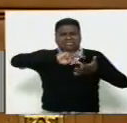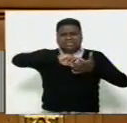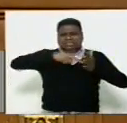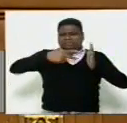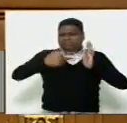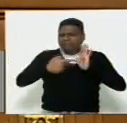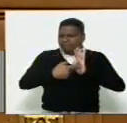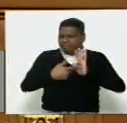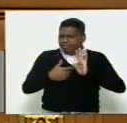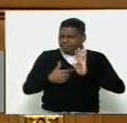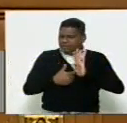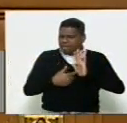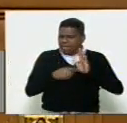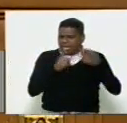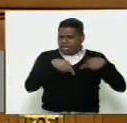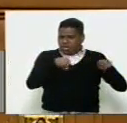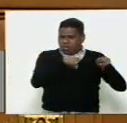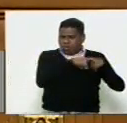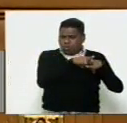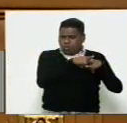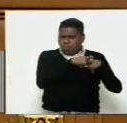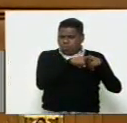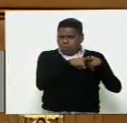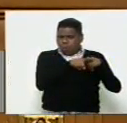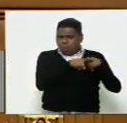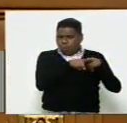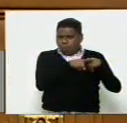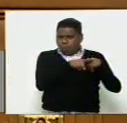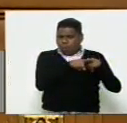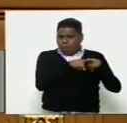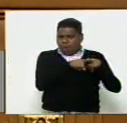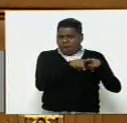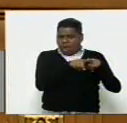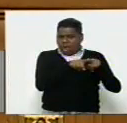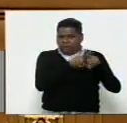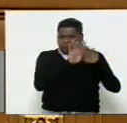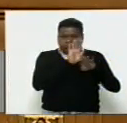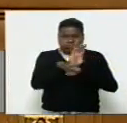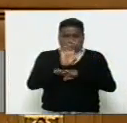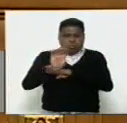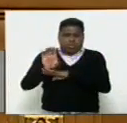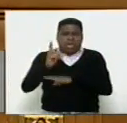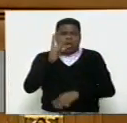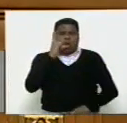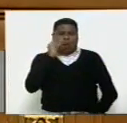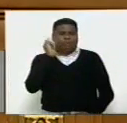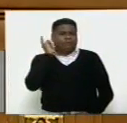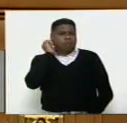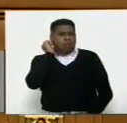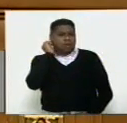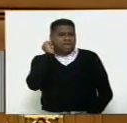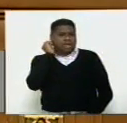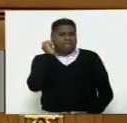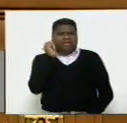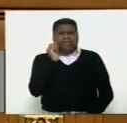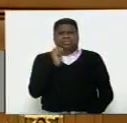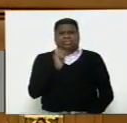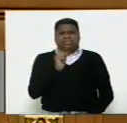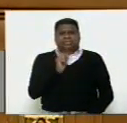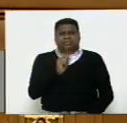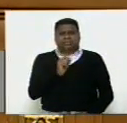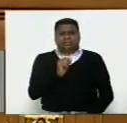significa igual tratamiento para mujeres y varones